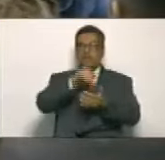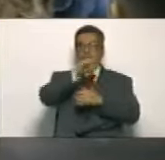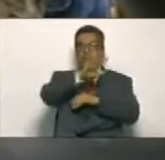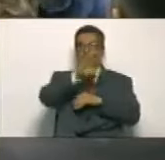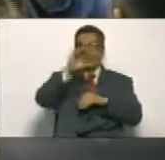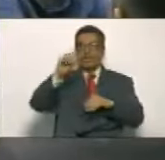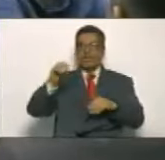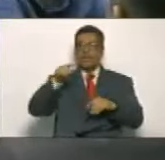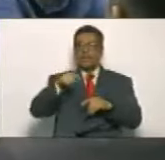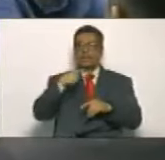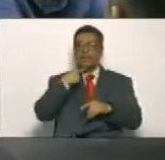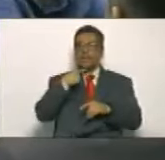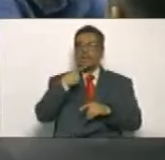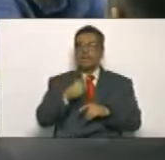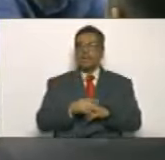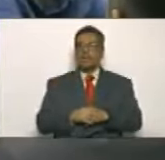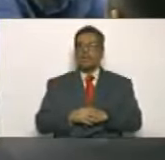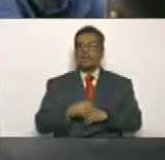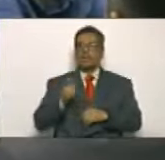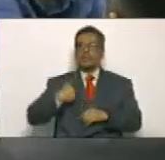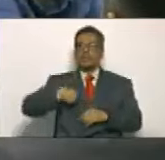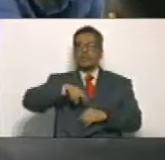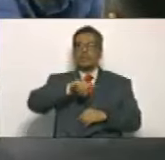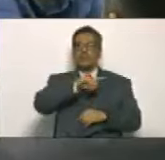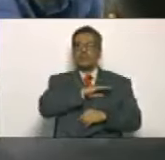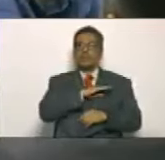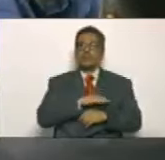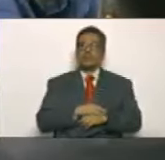pico, llegó a decir que nosotros